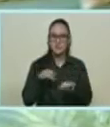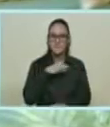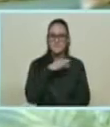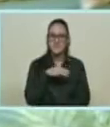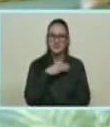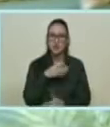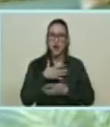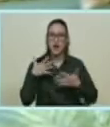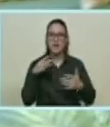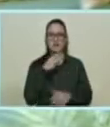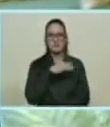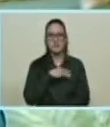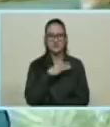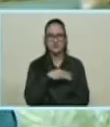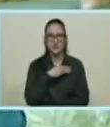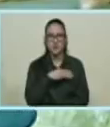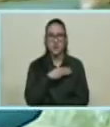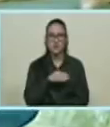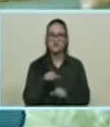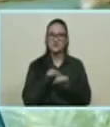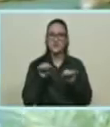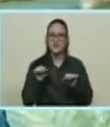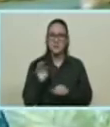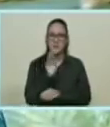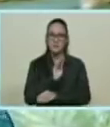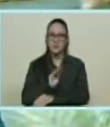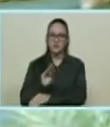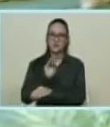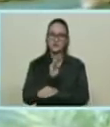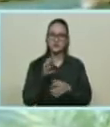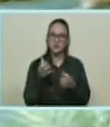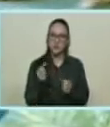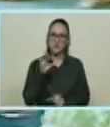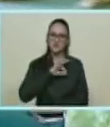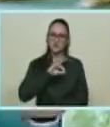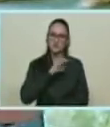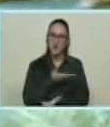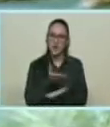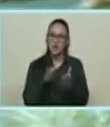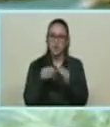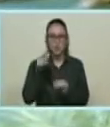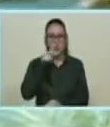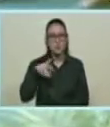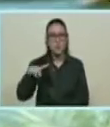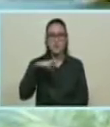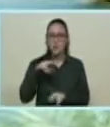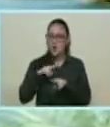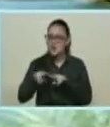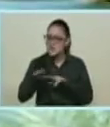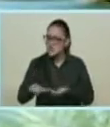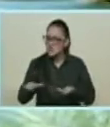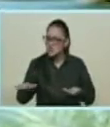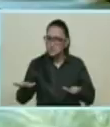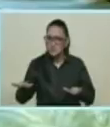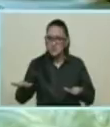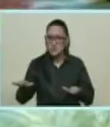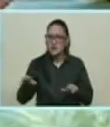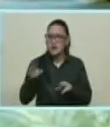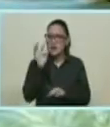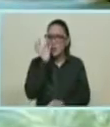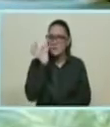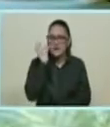misiones y grandes misiones. Sistema de protección y seguridad social para todo el pueblo, desde los niños y